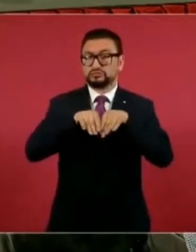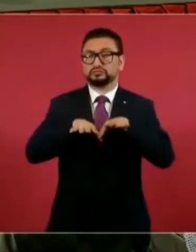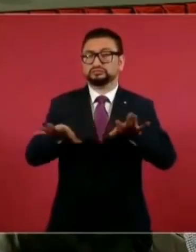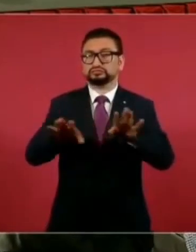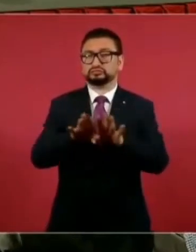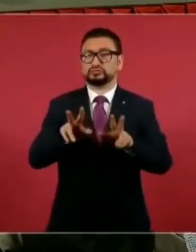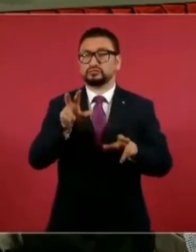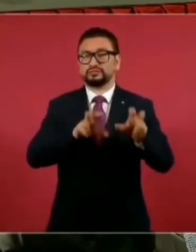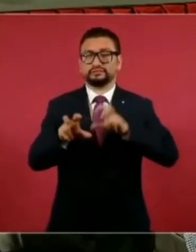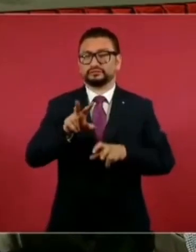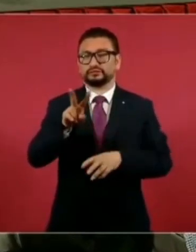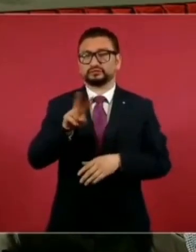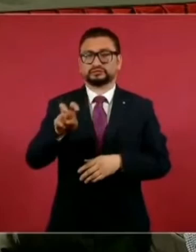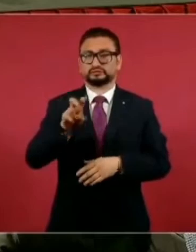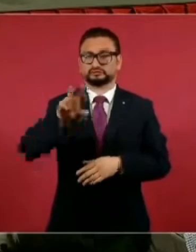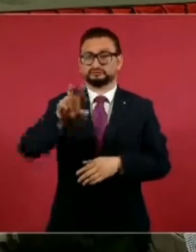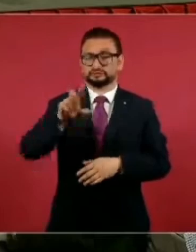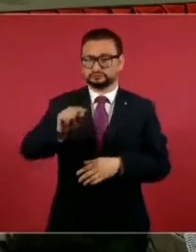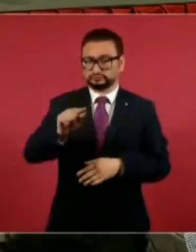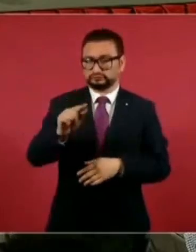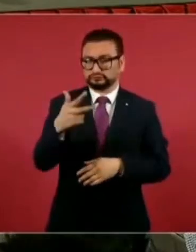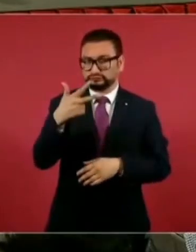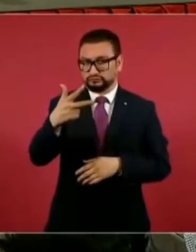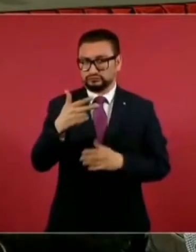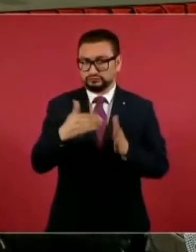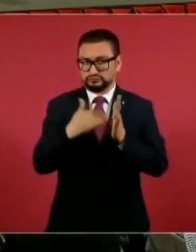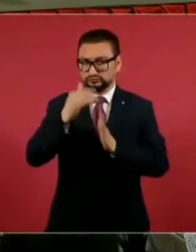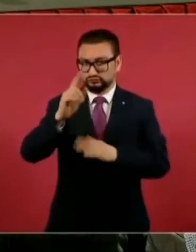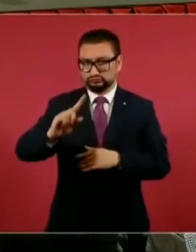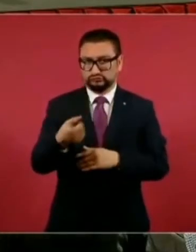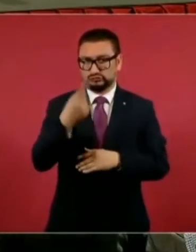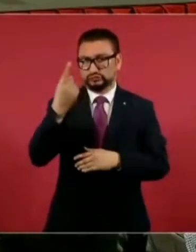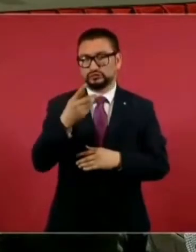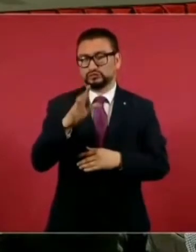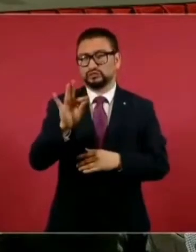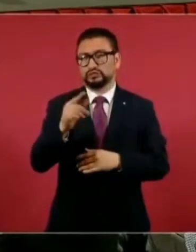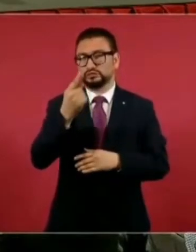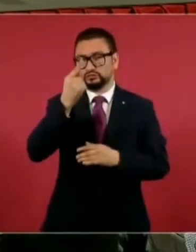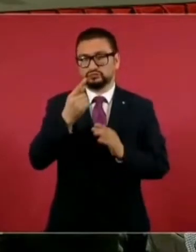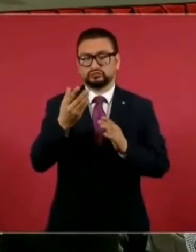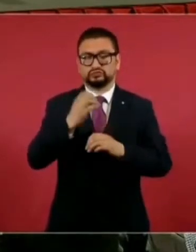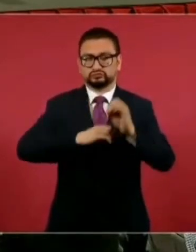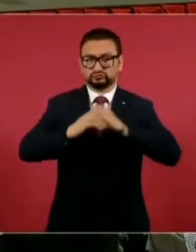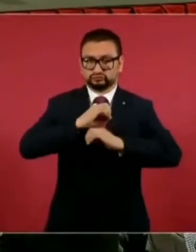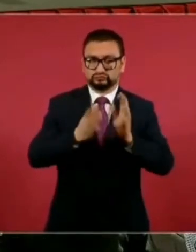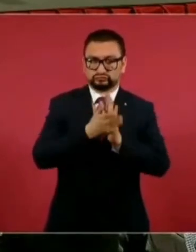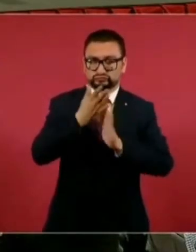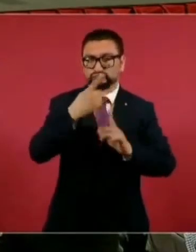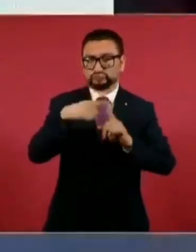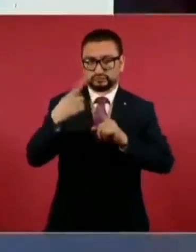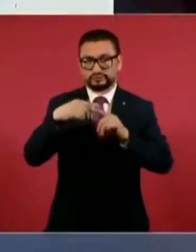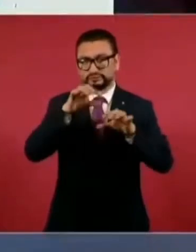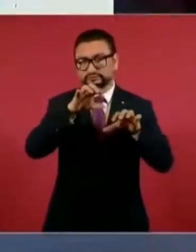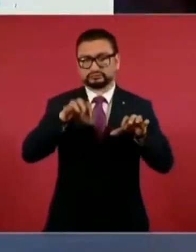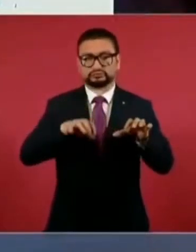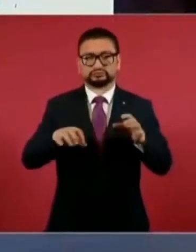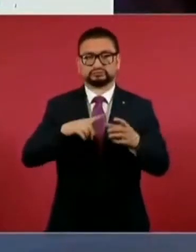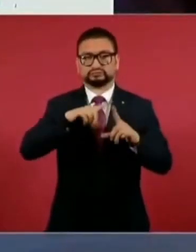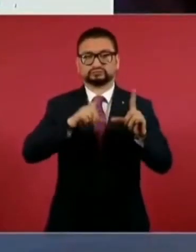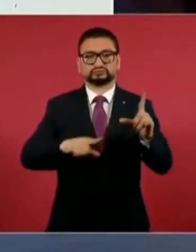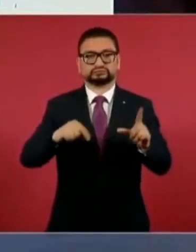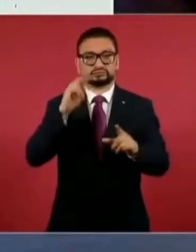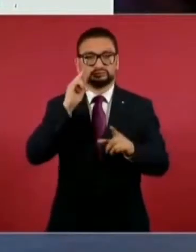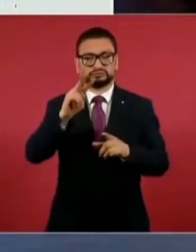invertimos 278 millones de dólares a través de 41 obras que están ubicadas precisamente